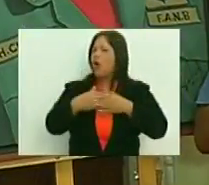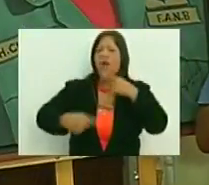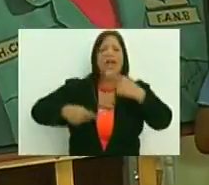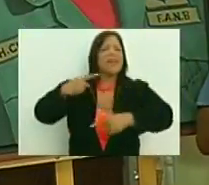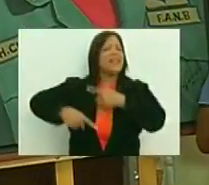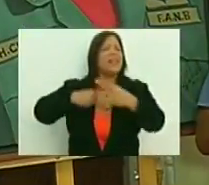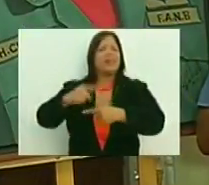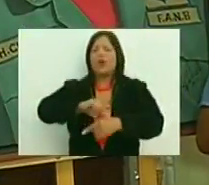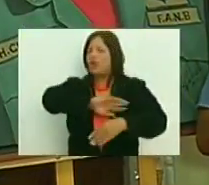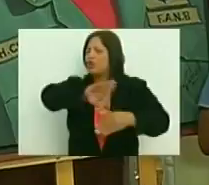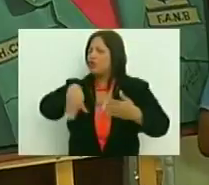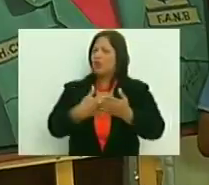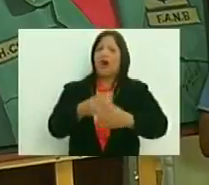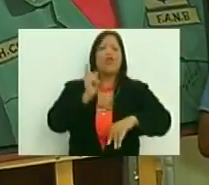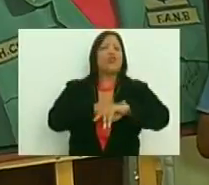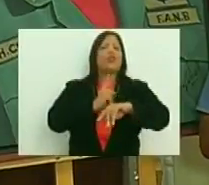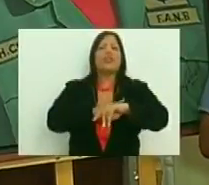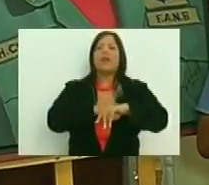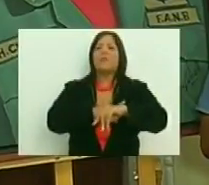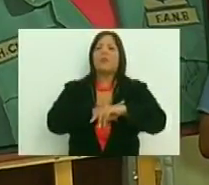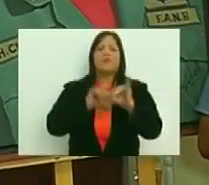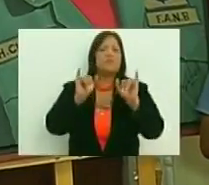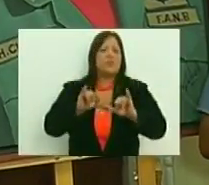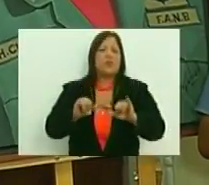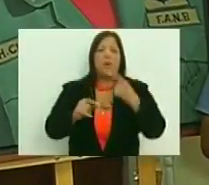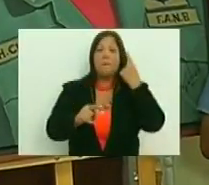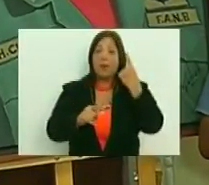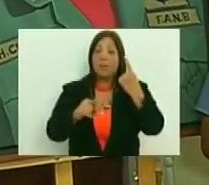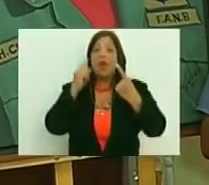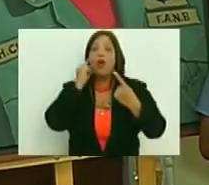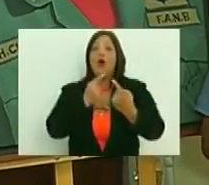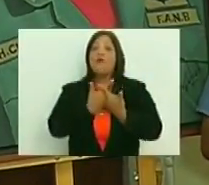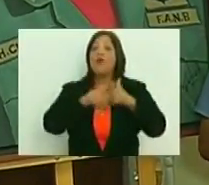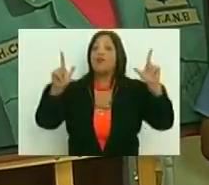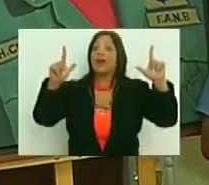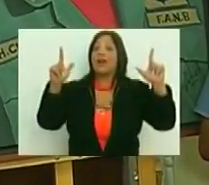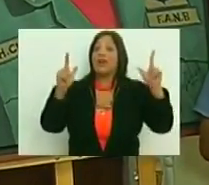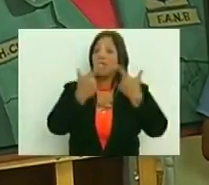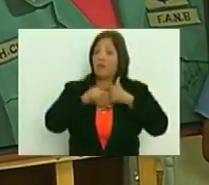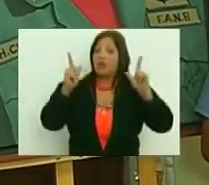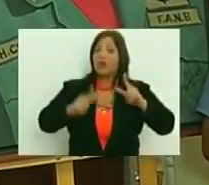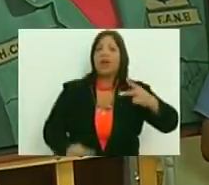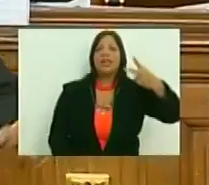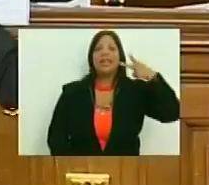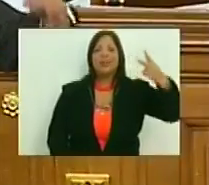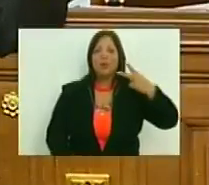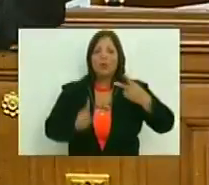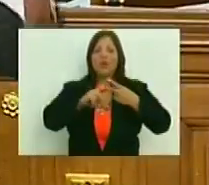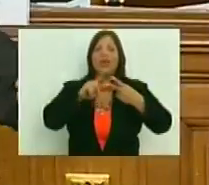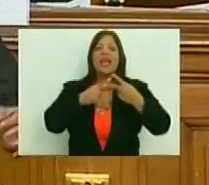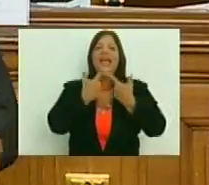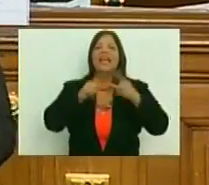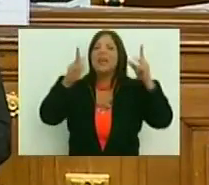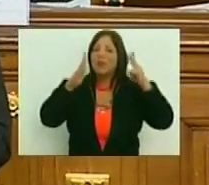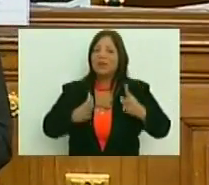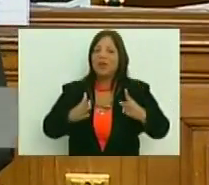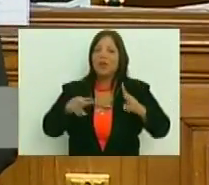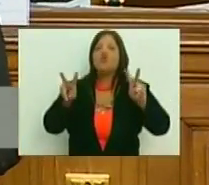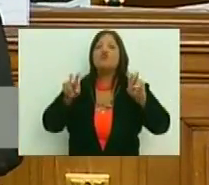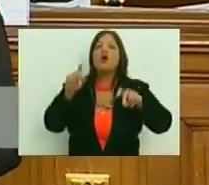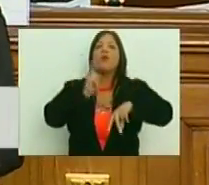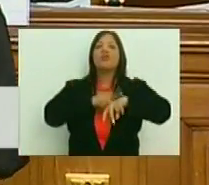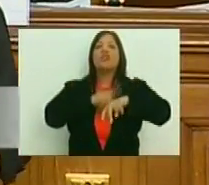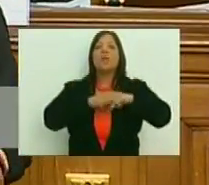generaciones, en todos los tiempos. El primero por ser el libertador de libertadores y el segundo por ser el libertador de los nuevos